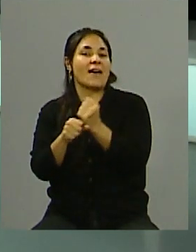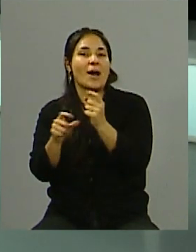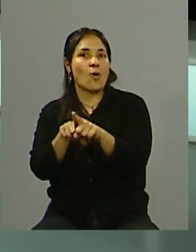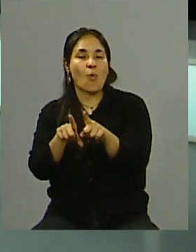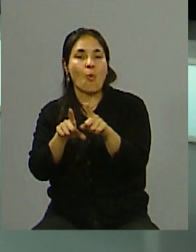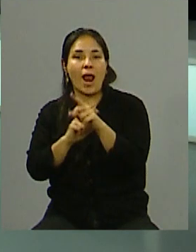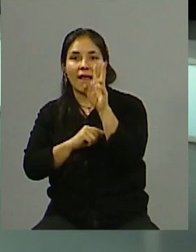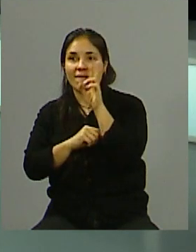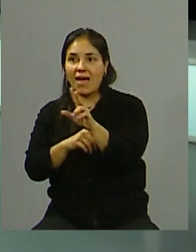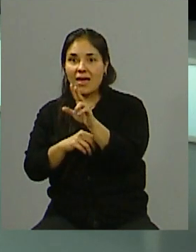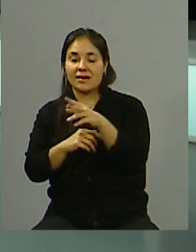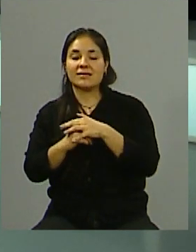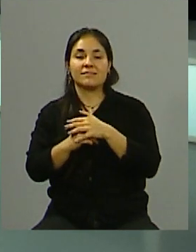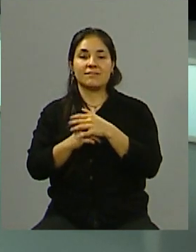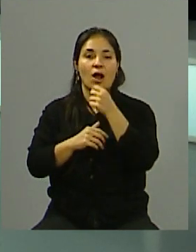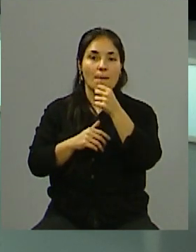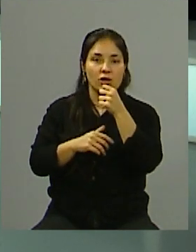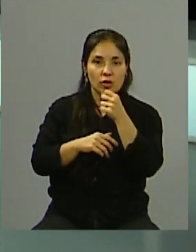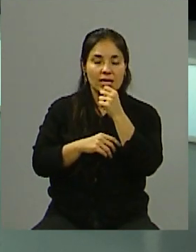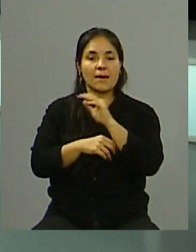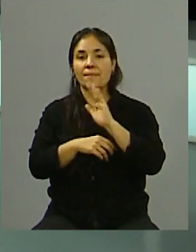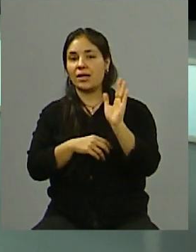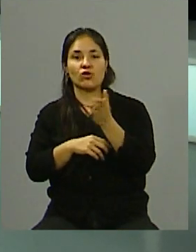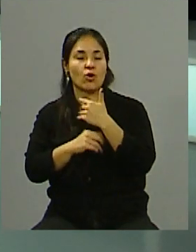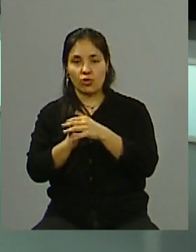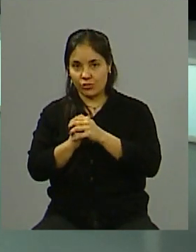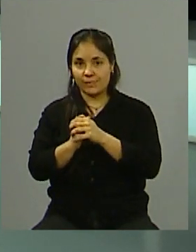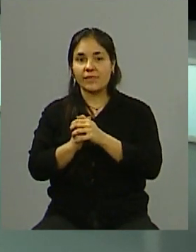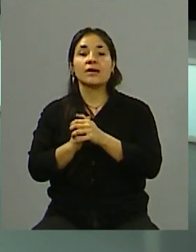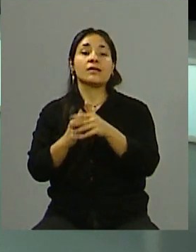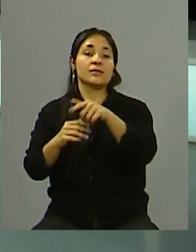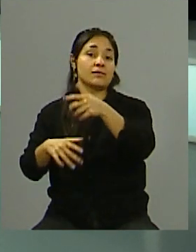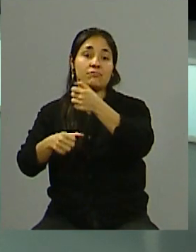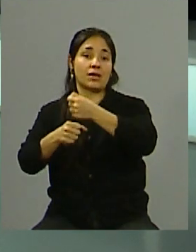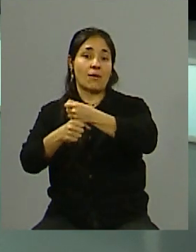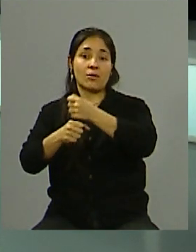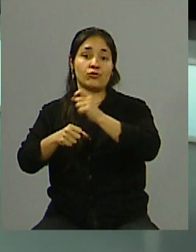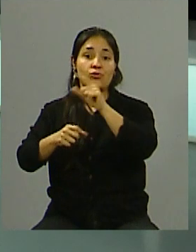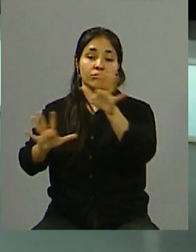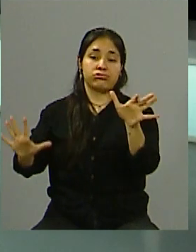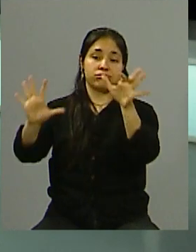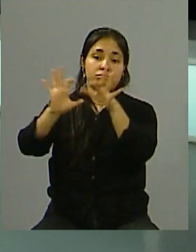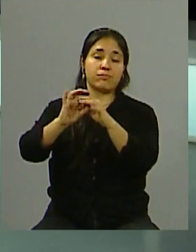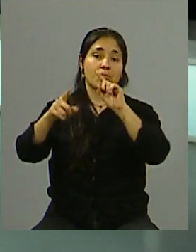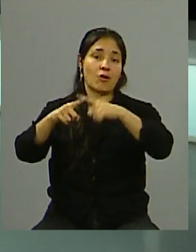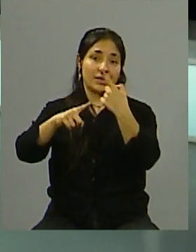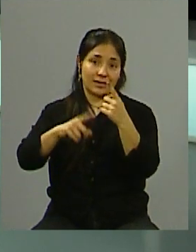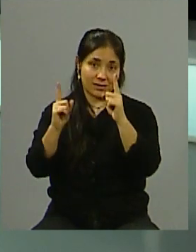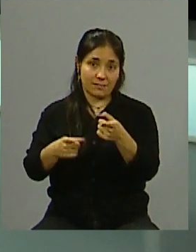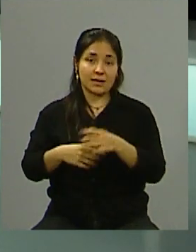para los periodistas, para quienes, como vos, tienen una profesión relacionada con lo político,